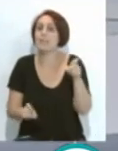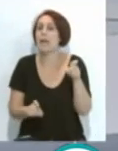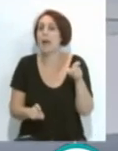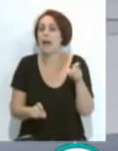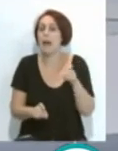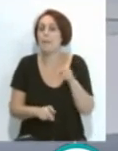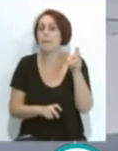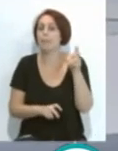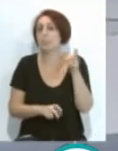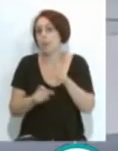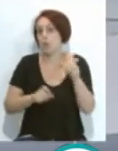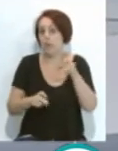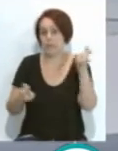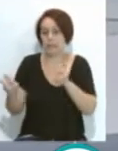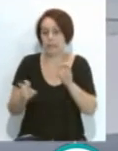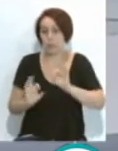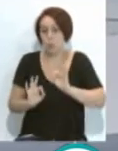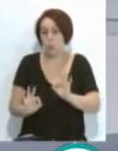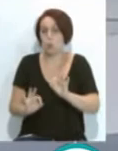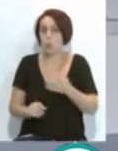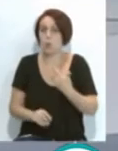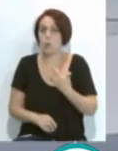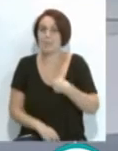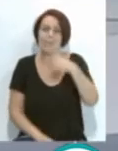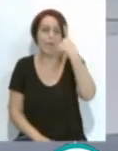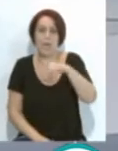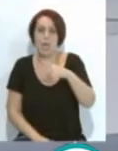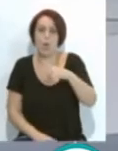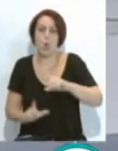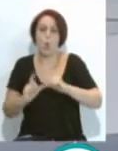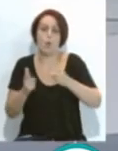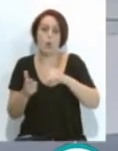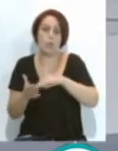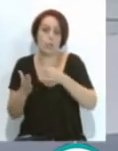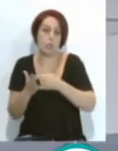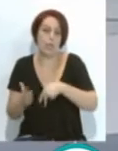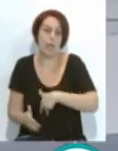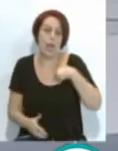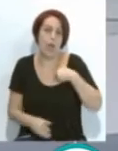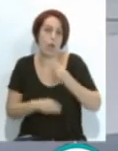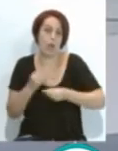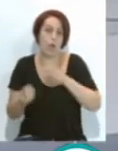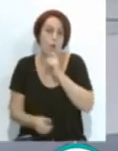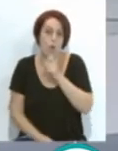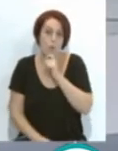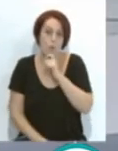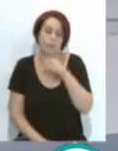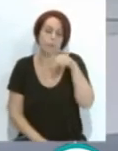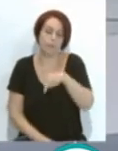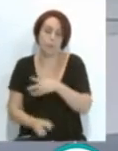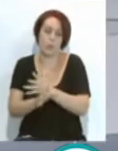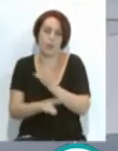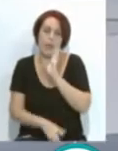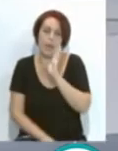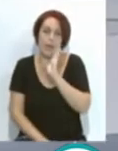recién llegados de cómo se las gasta el cuerpo técnico en general son estos jugadores,